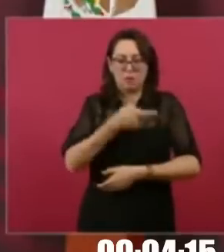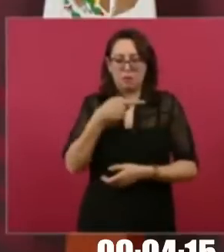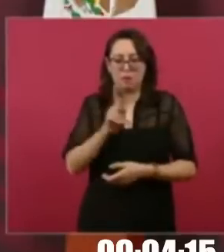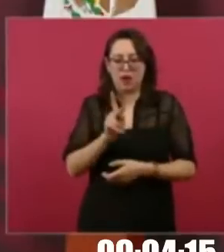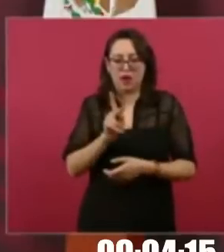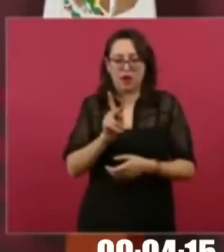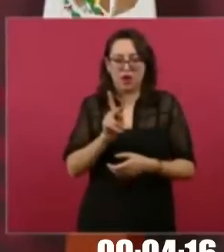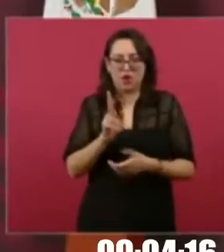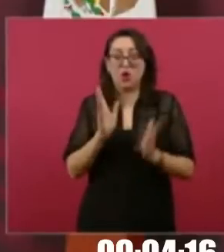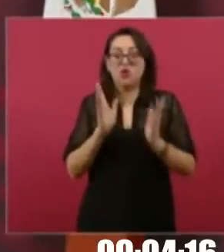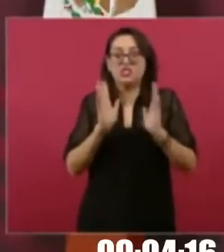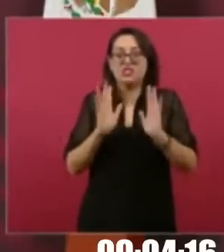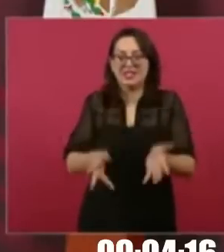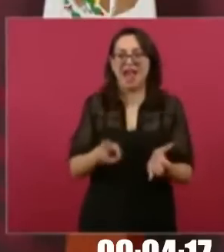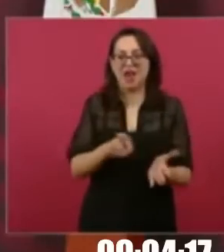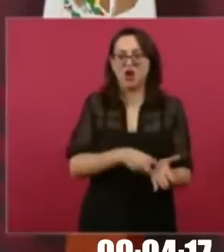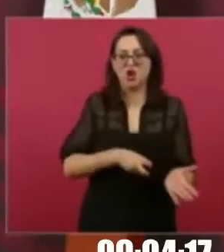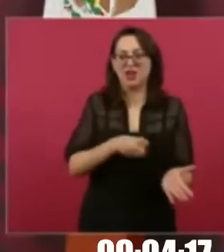democratizado